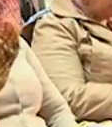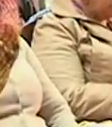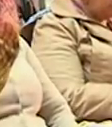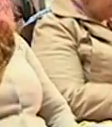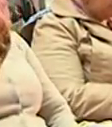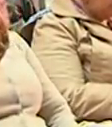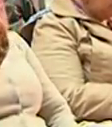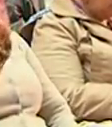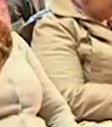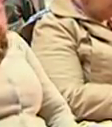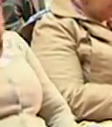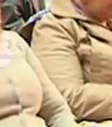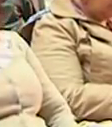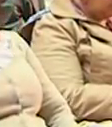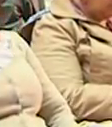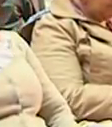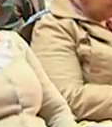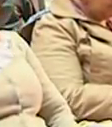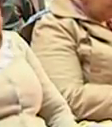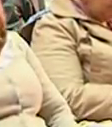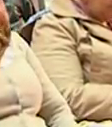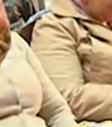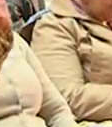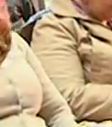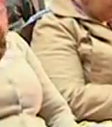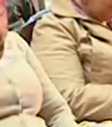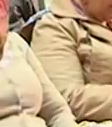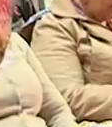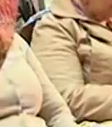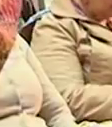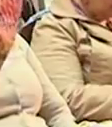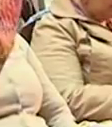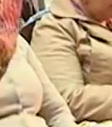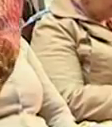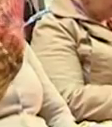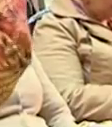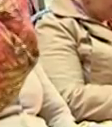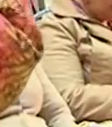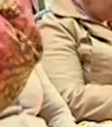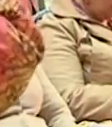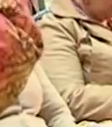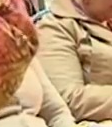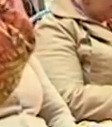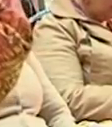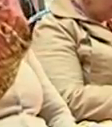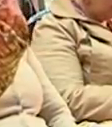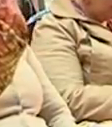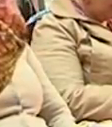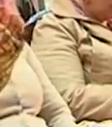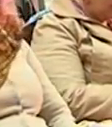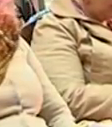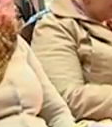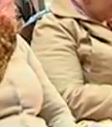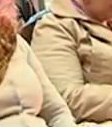su dedicación, su valentía, su visión.